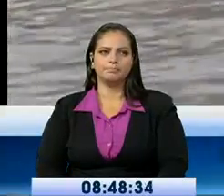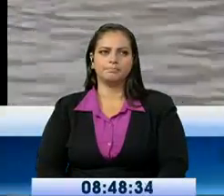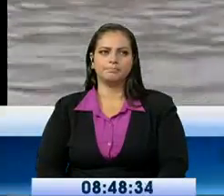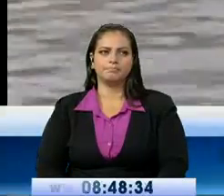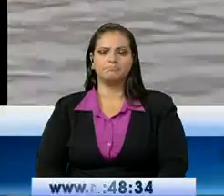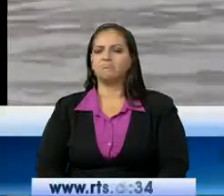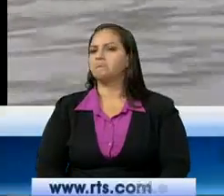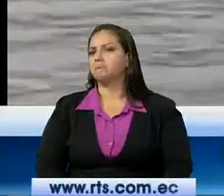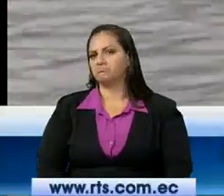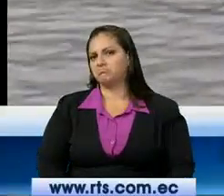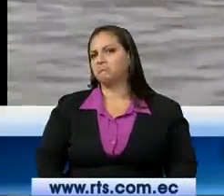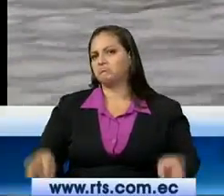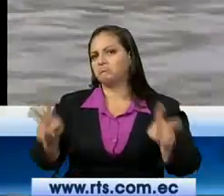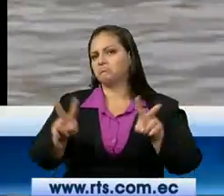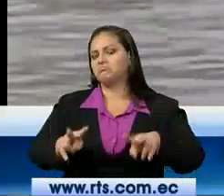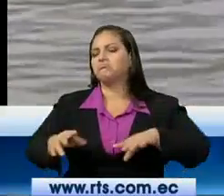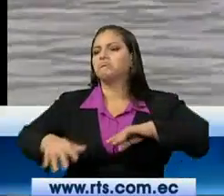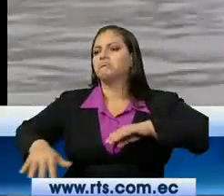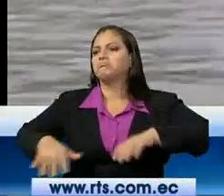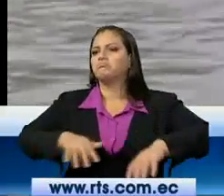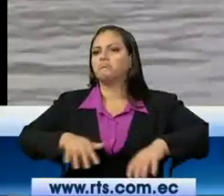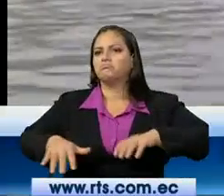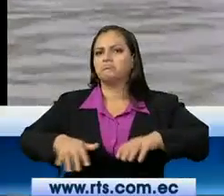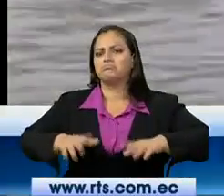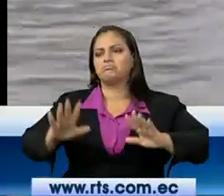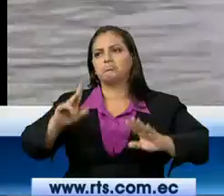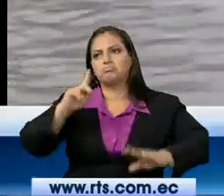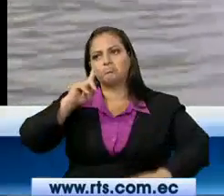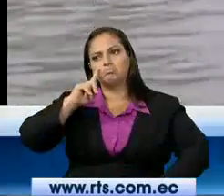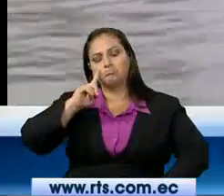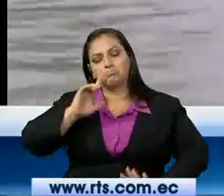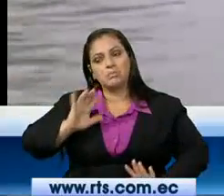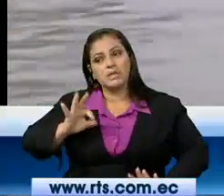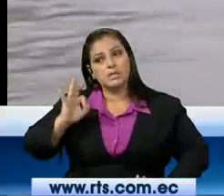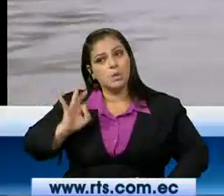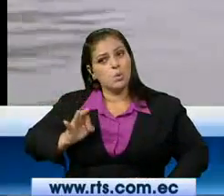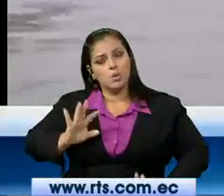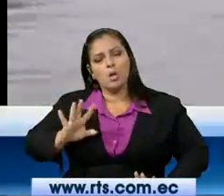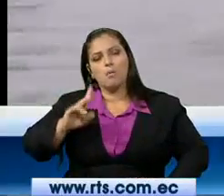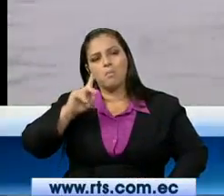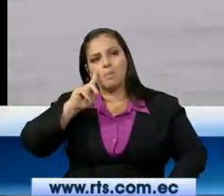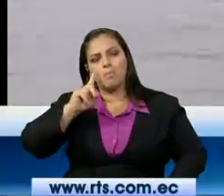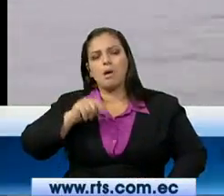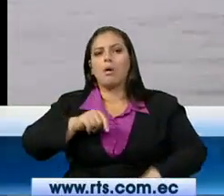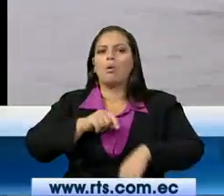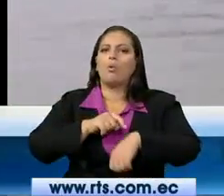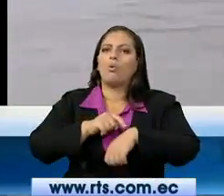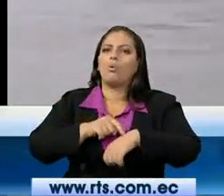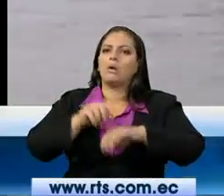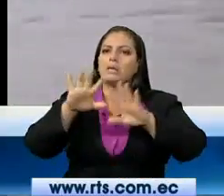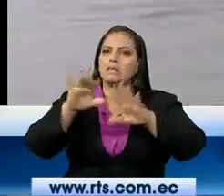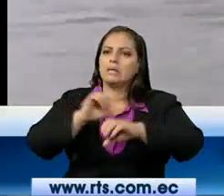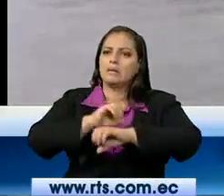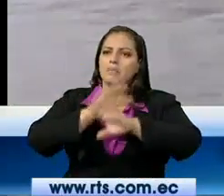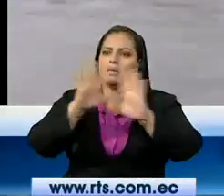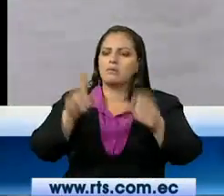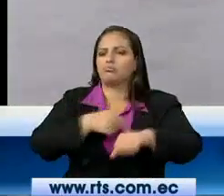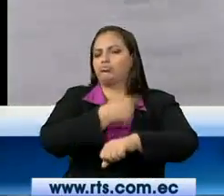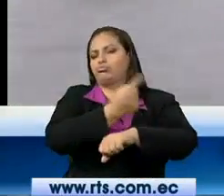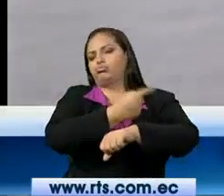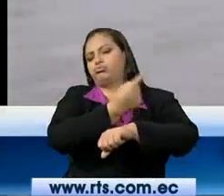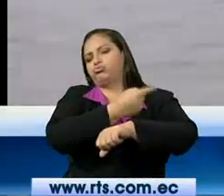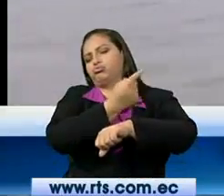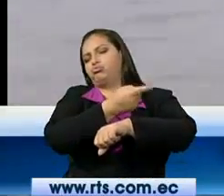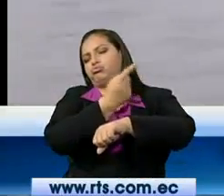pensado, coordinado el empleo de un helicóptero en aproximadamente desde las 10 de la mañana, que también nos va a colaborar en esta